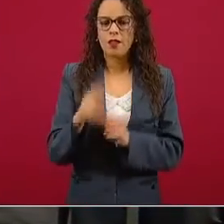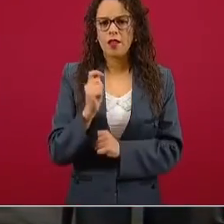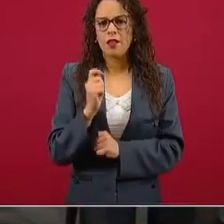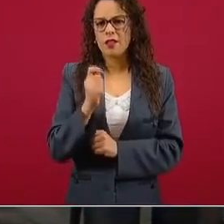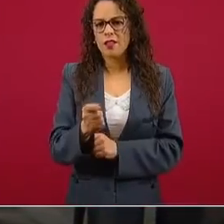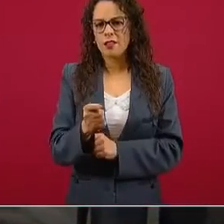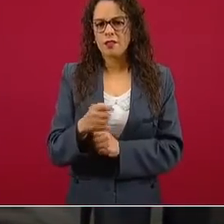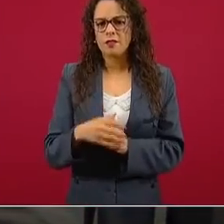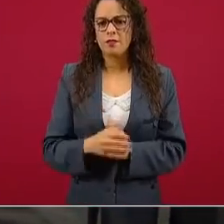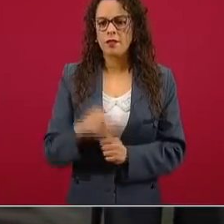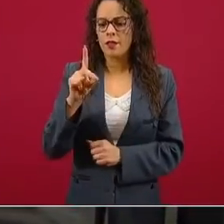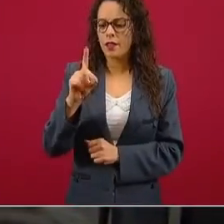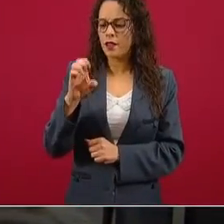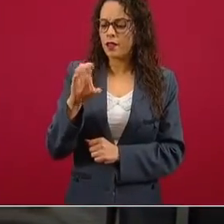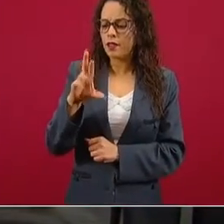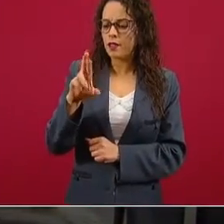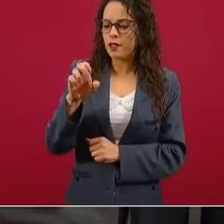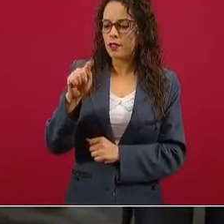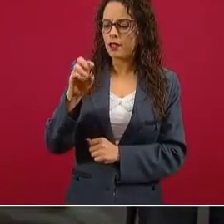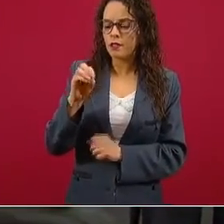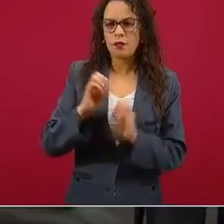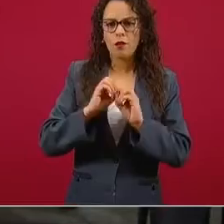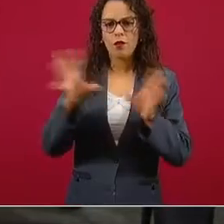un decreto específico,